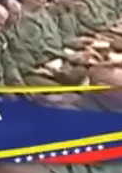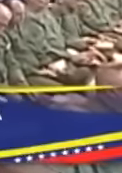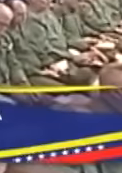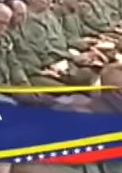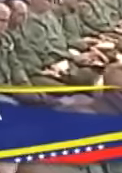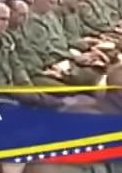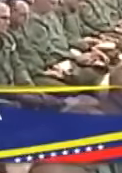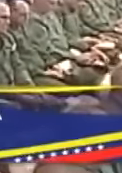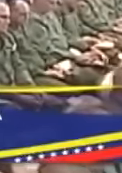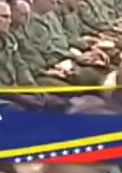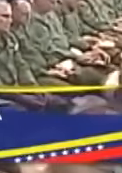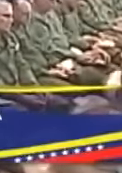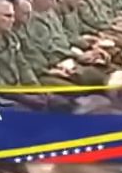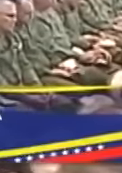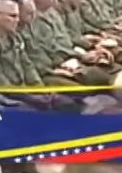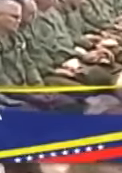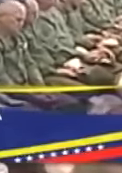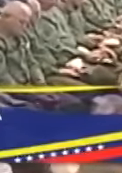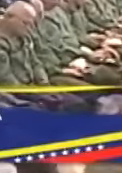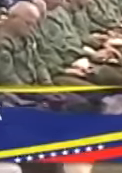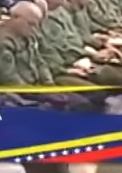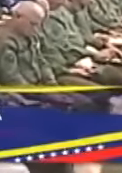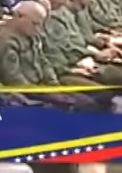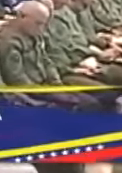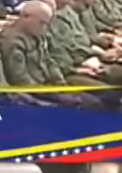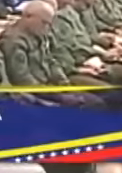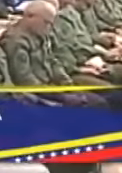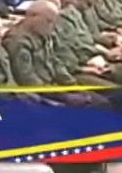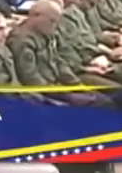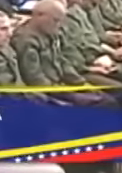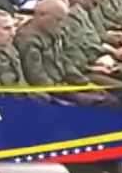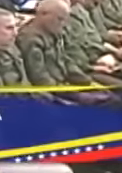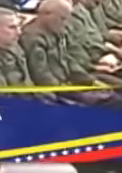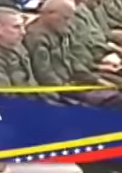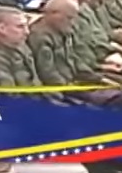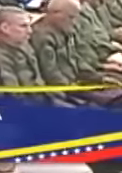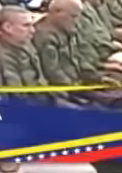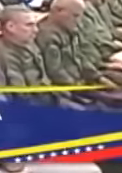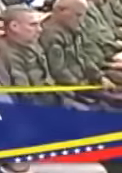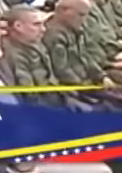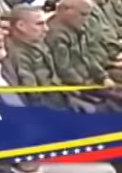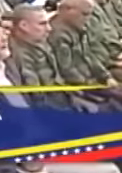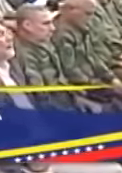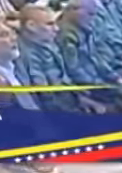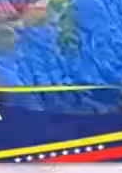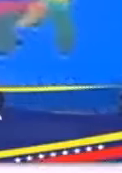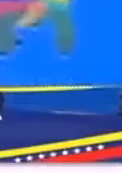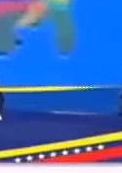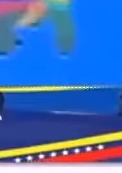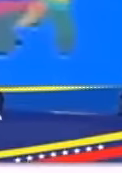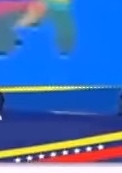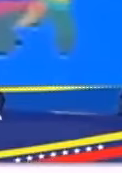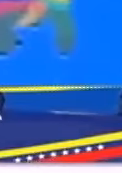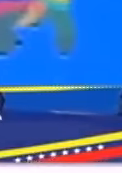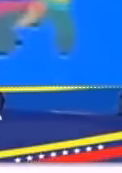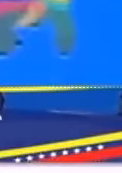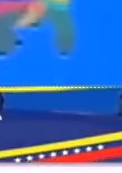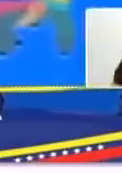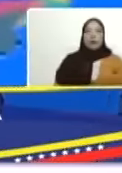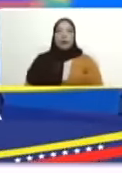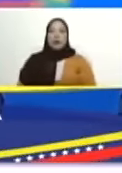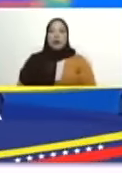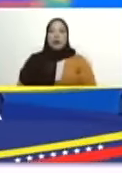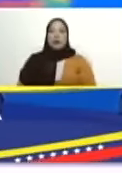y dijeron: vamos a llegar a un acuerdo de todas nuestras relaciones. No nada más Venezuela, yo quiero Panamá, yo quiero